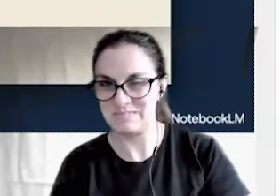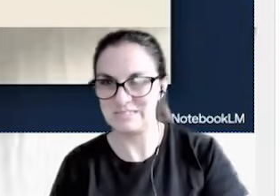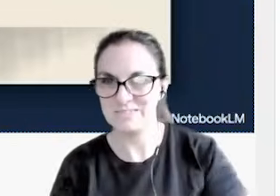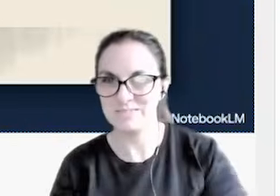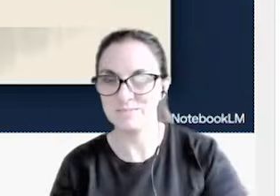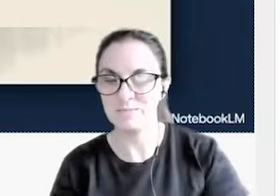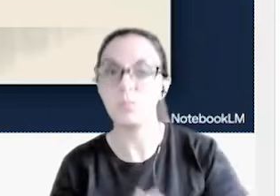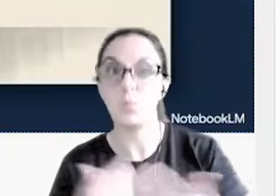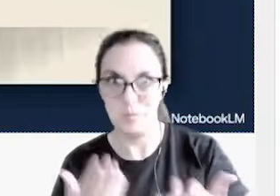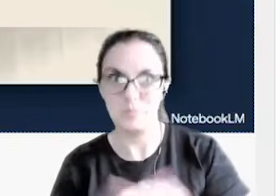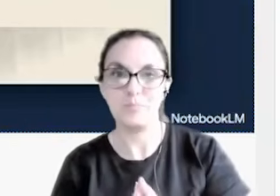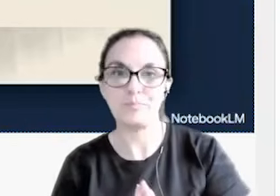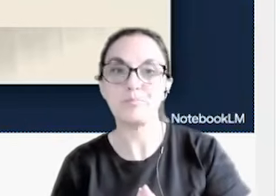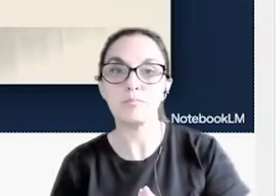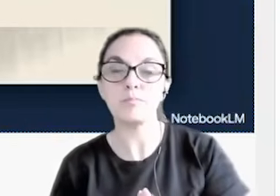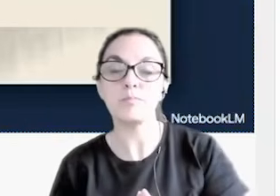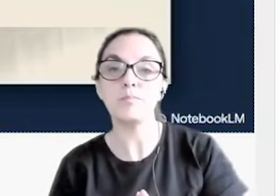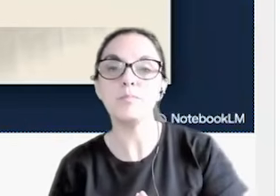es precisamente